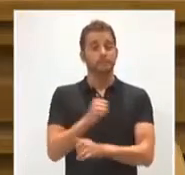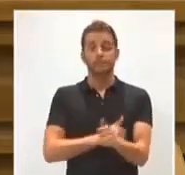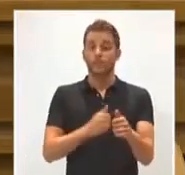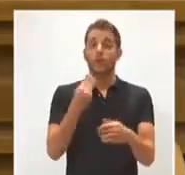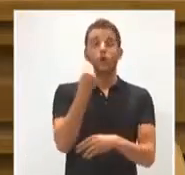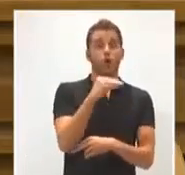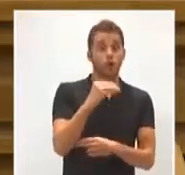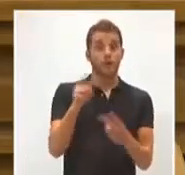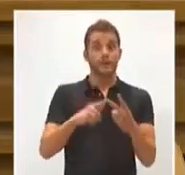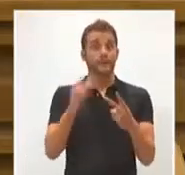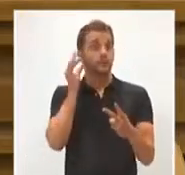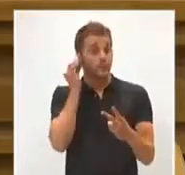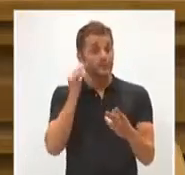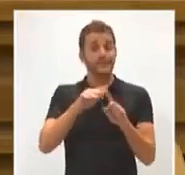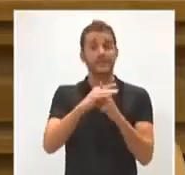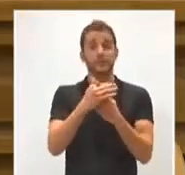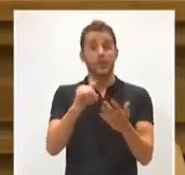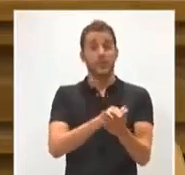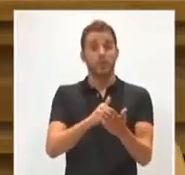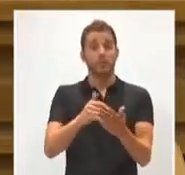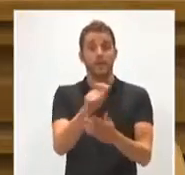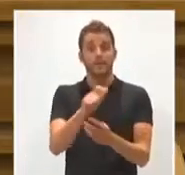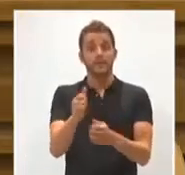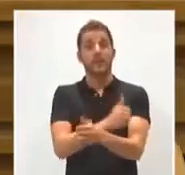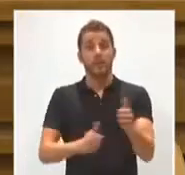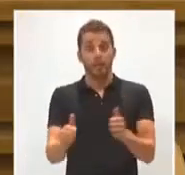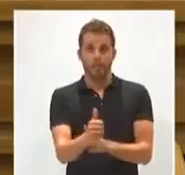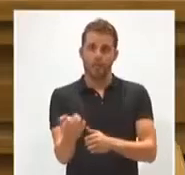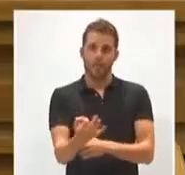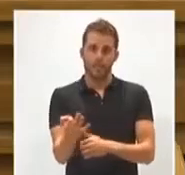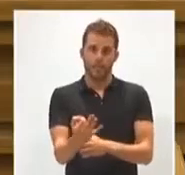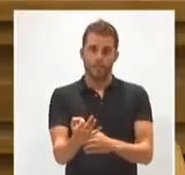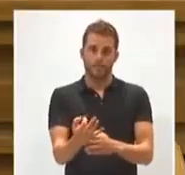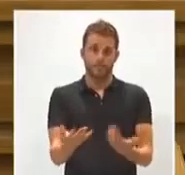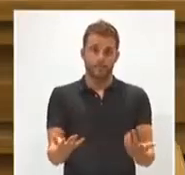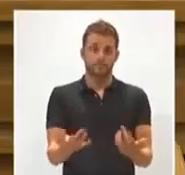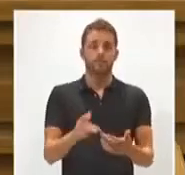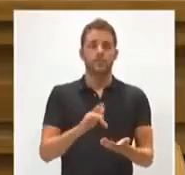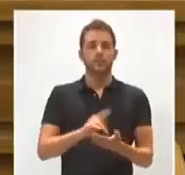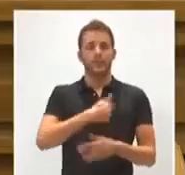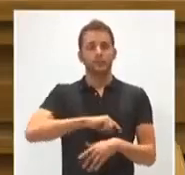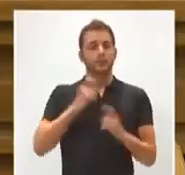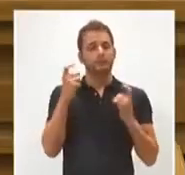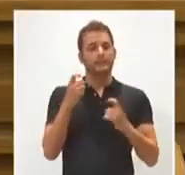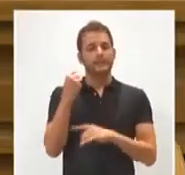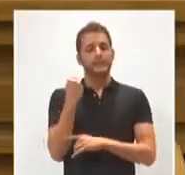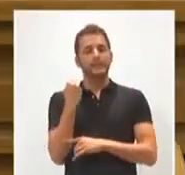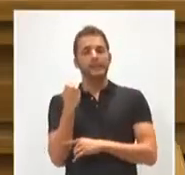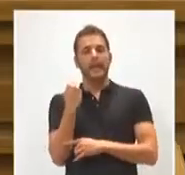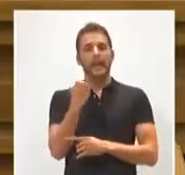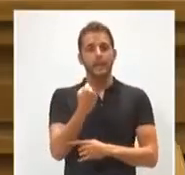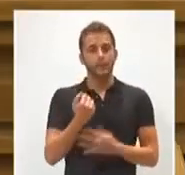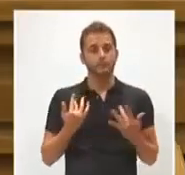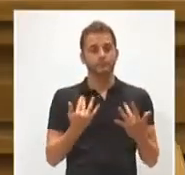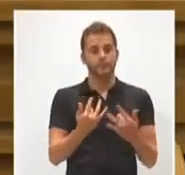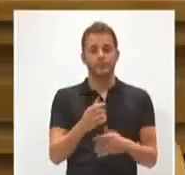personas una situación más vulnerable digamos que lo que el mercado no da por sí mismo tenemos que intentar empujar de la mayor manera posible en